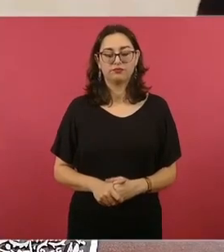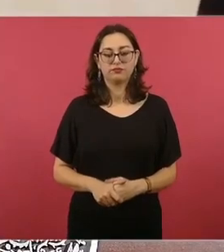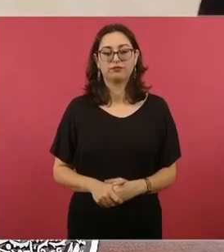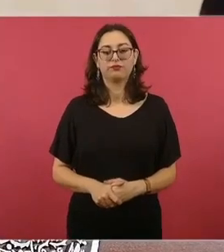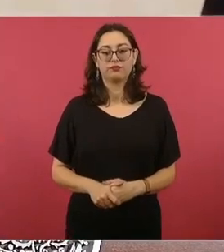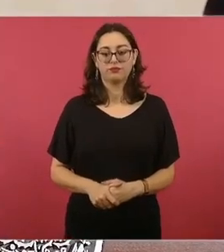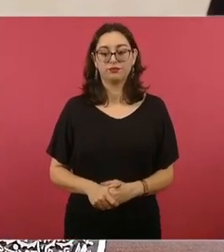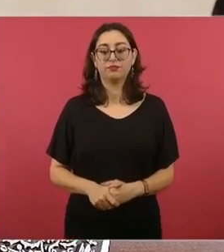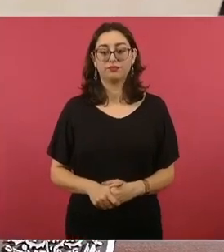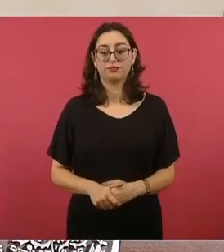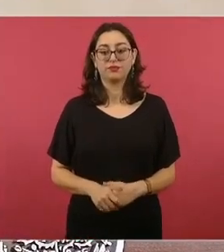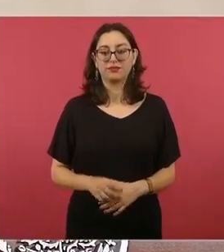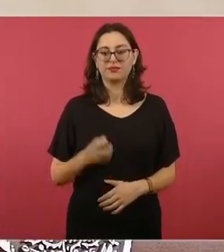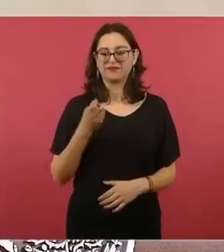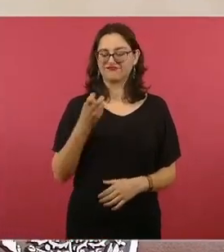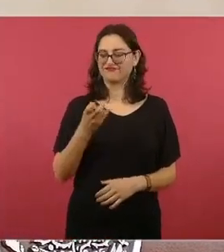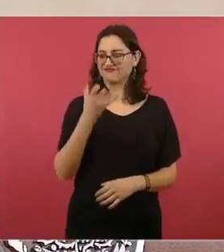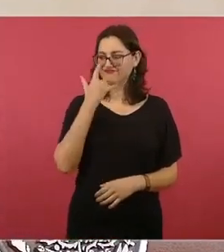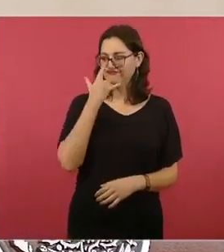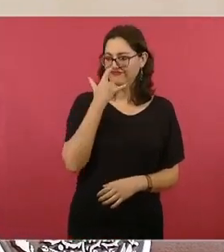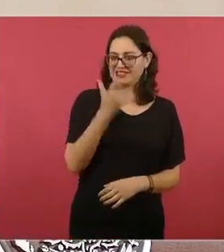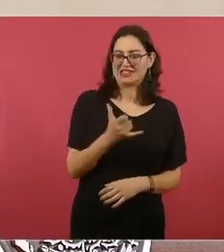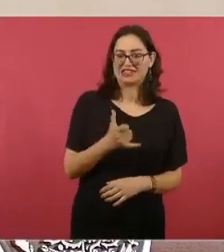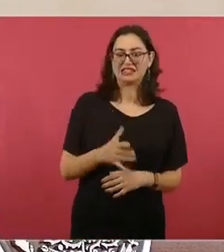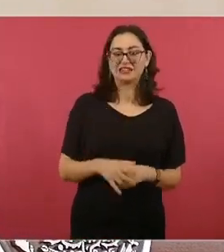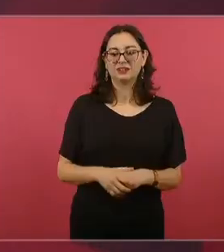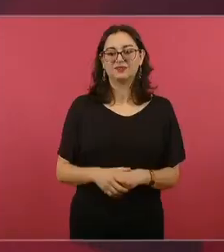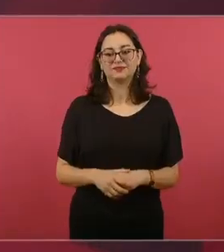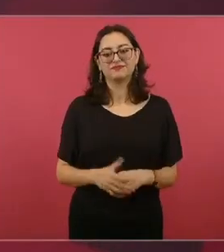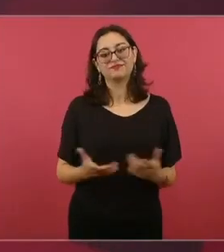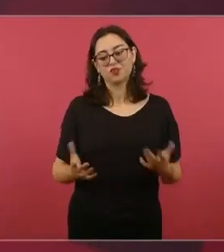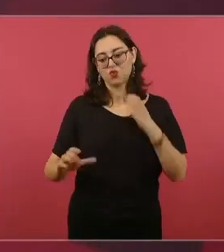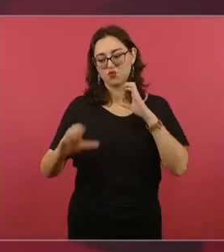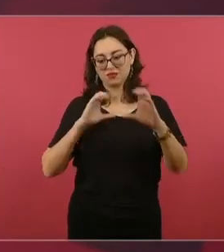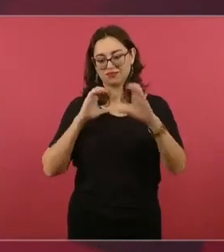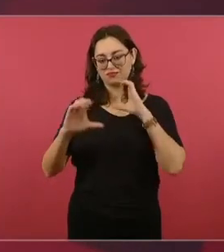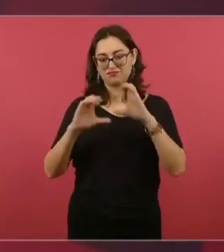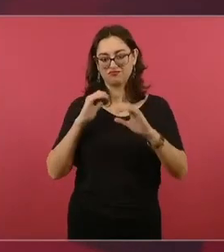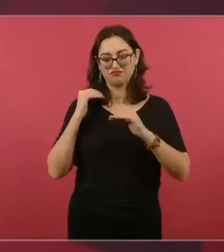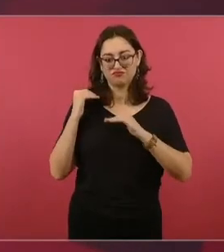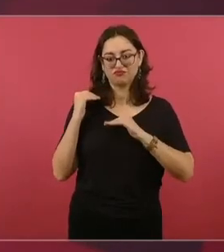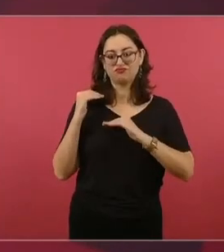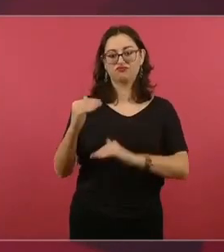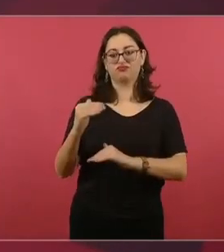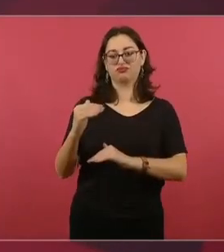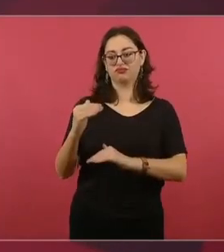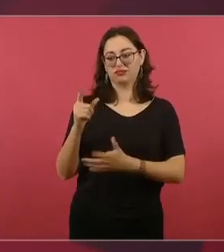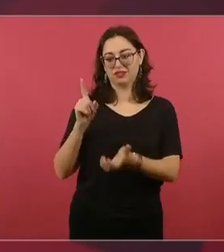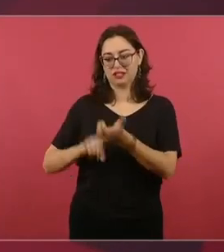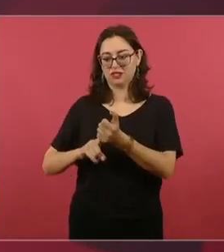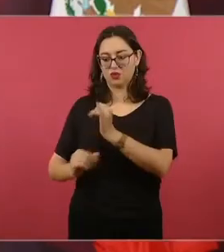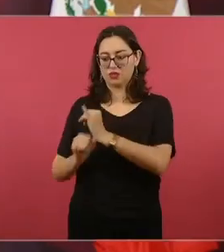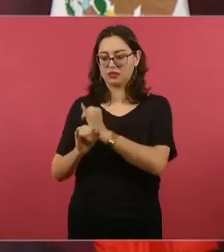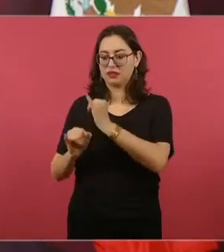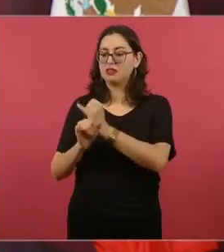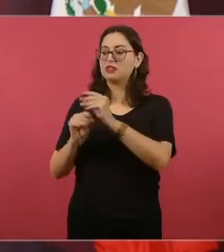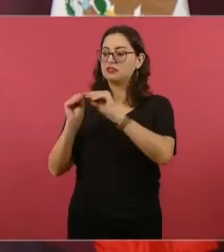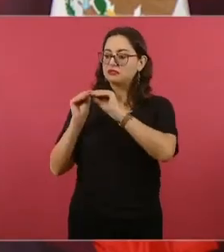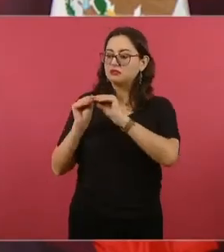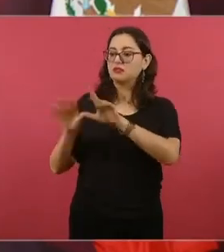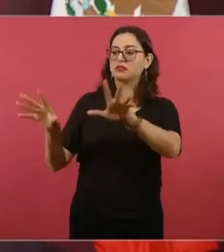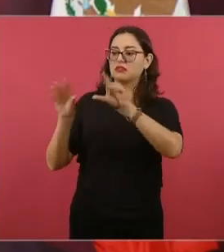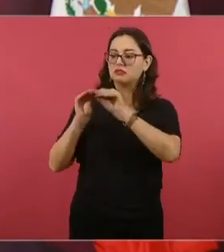Esa es la limitante que tiene la comunicación por las redes, pero poco